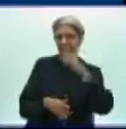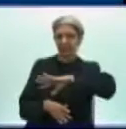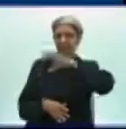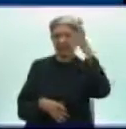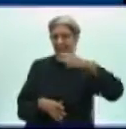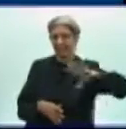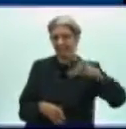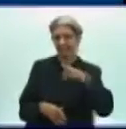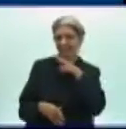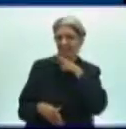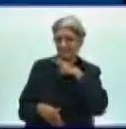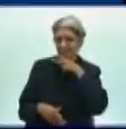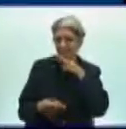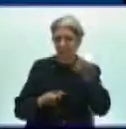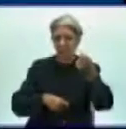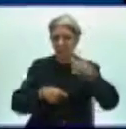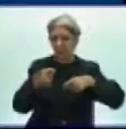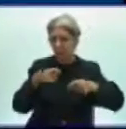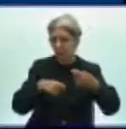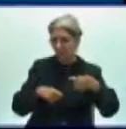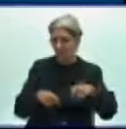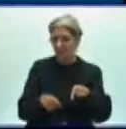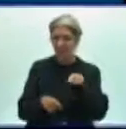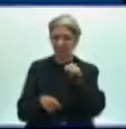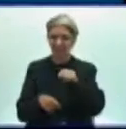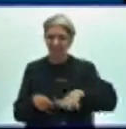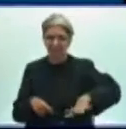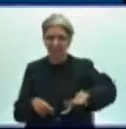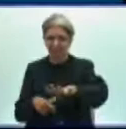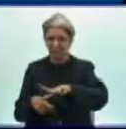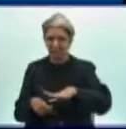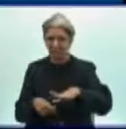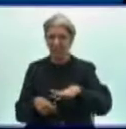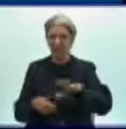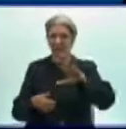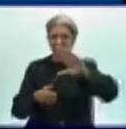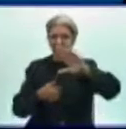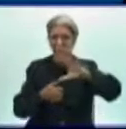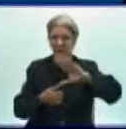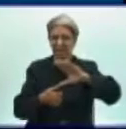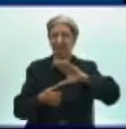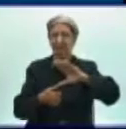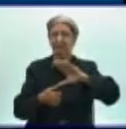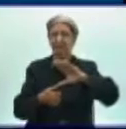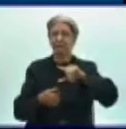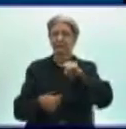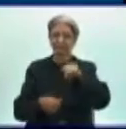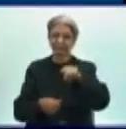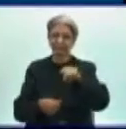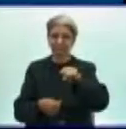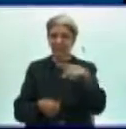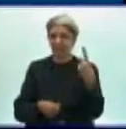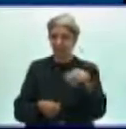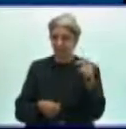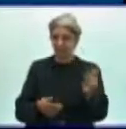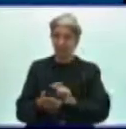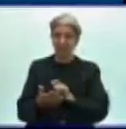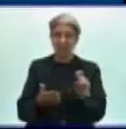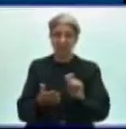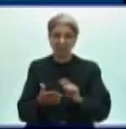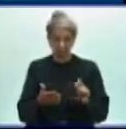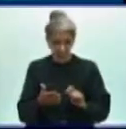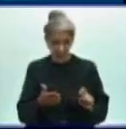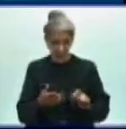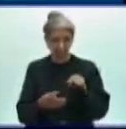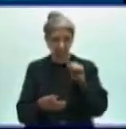la hidrografía y la economía de la región de América anglosajona. Estas actividades ustedes las van a ir anotando porque son actividades